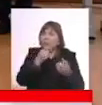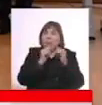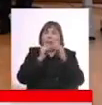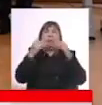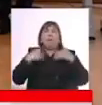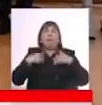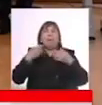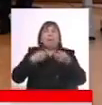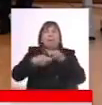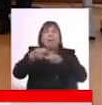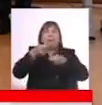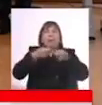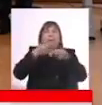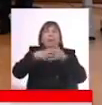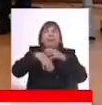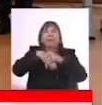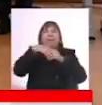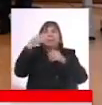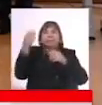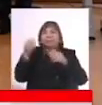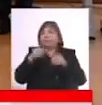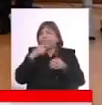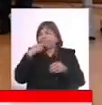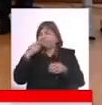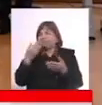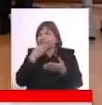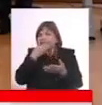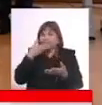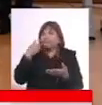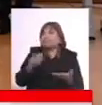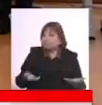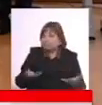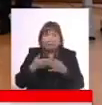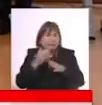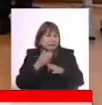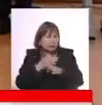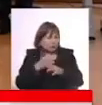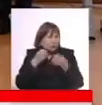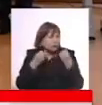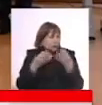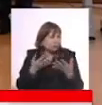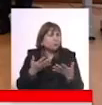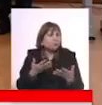día nuestras exportaciones de productos tradicionales y no tradicionales sean mejores para tener divisas para